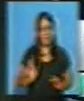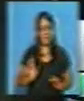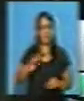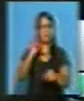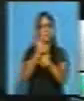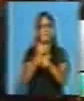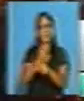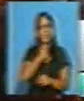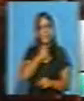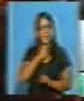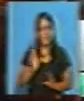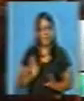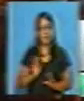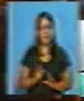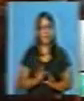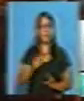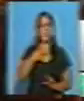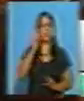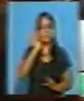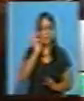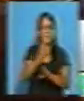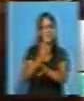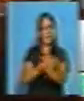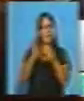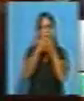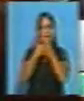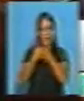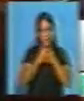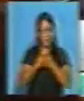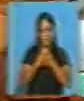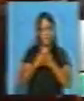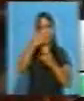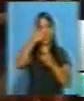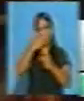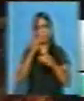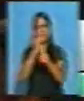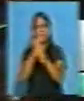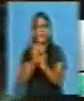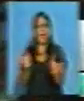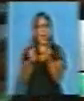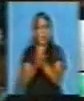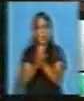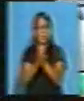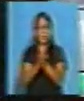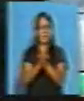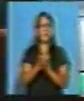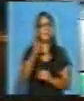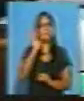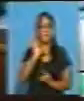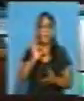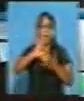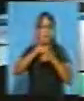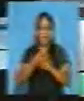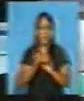primero lo que nos llega de común acuerdo, lo que podemos trabajar en conjunto antes que los disensos, y bueno, esta es la forma que